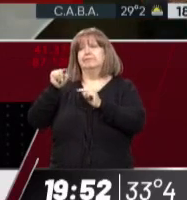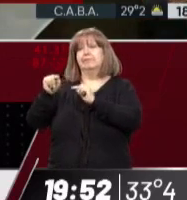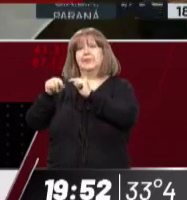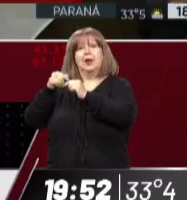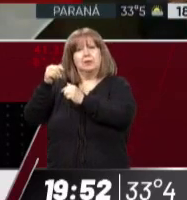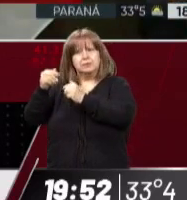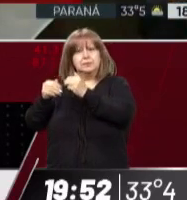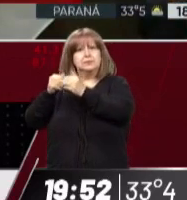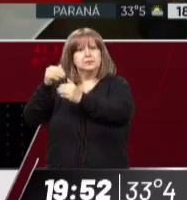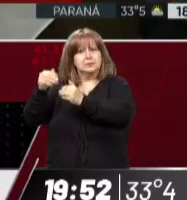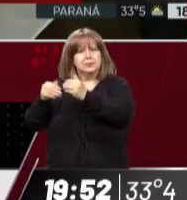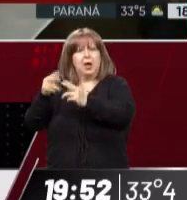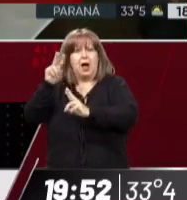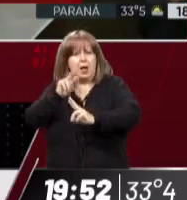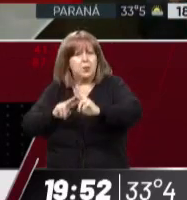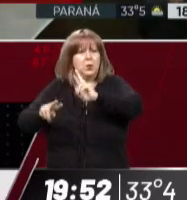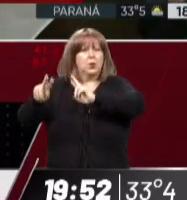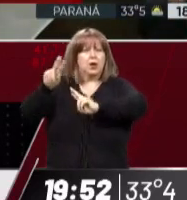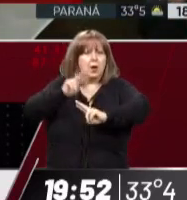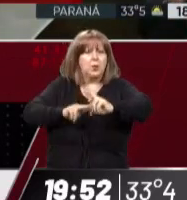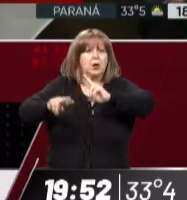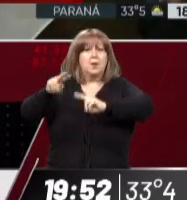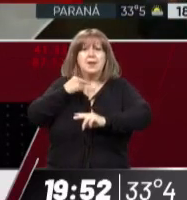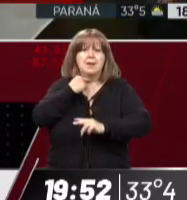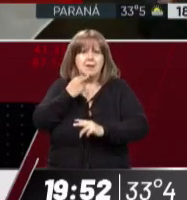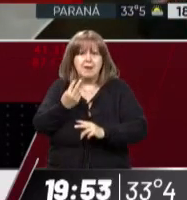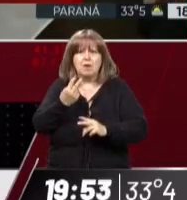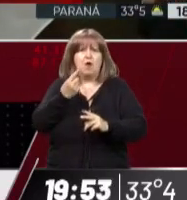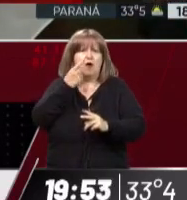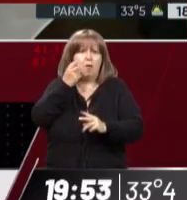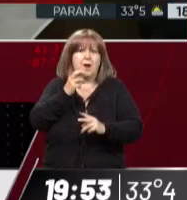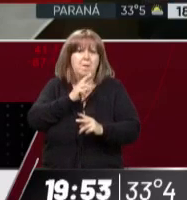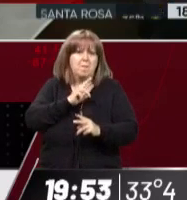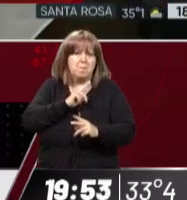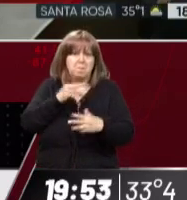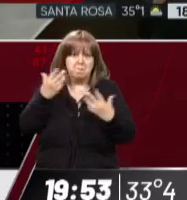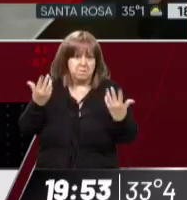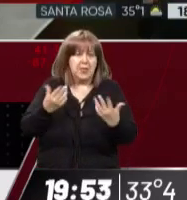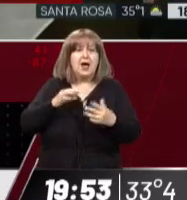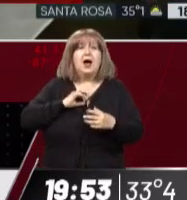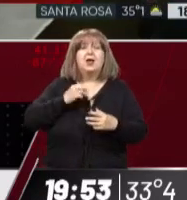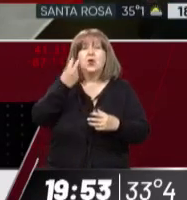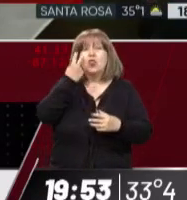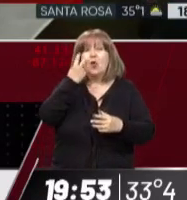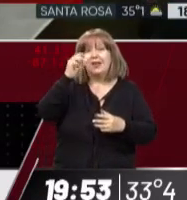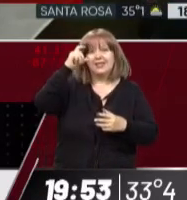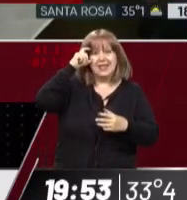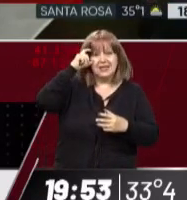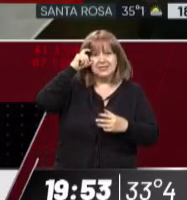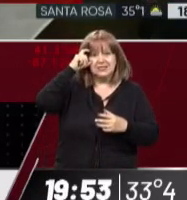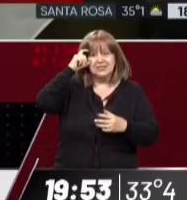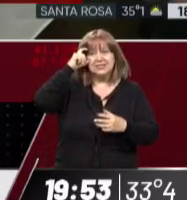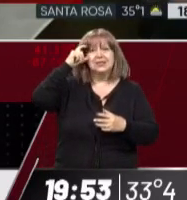en esa circunstancia comienza la búsqueda de ese hijo o hija. Y para recién el año 2010 se